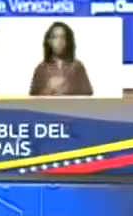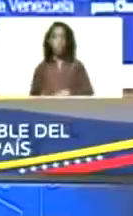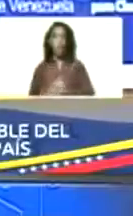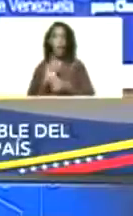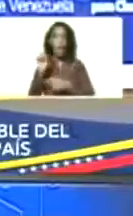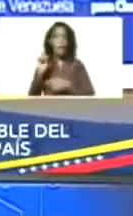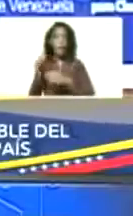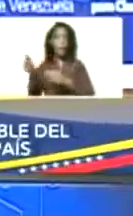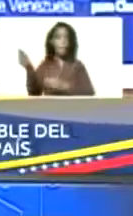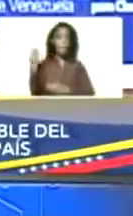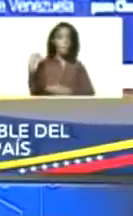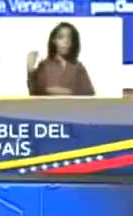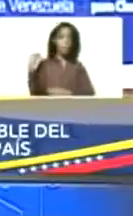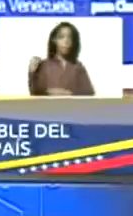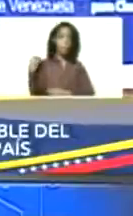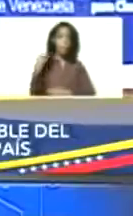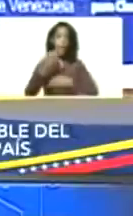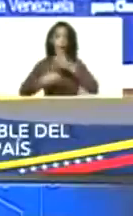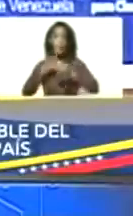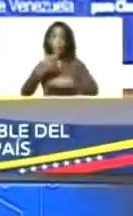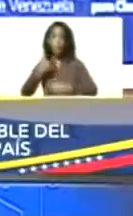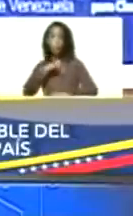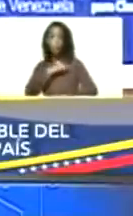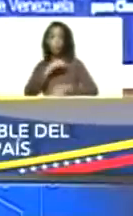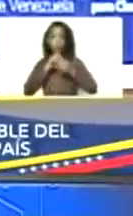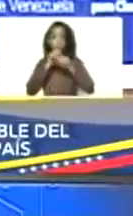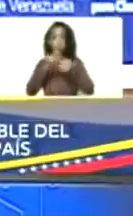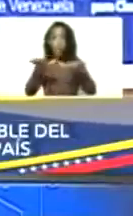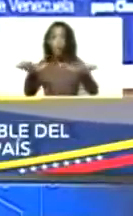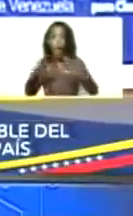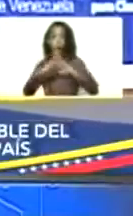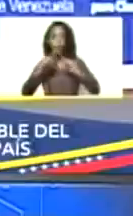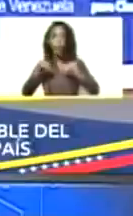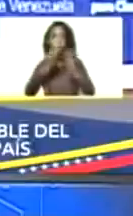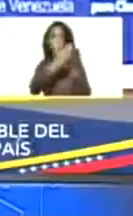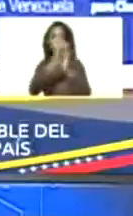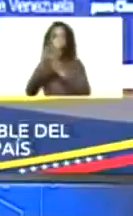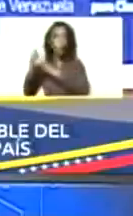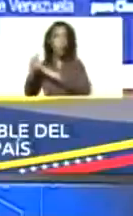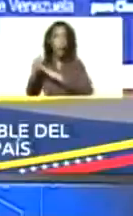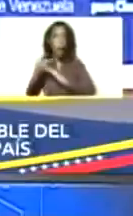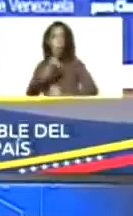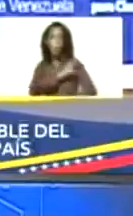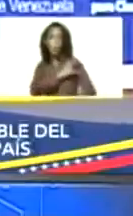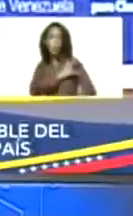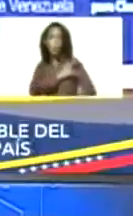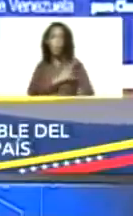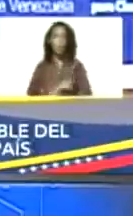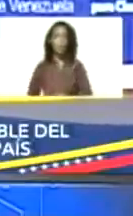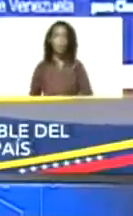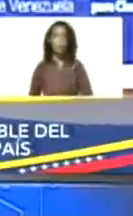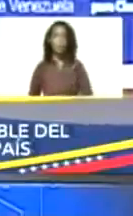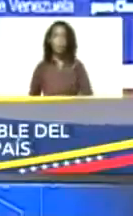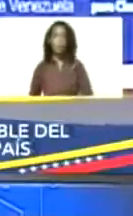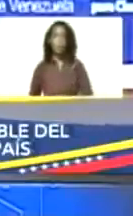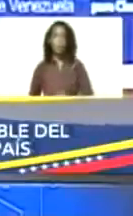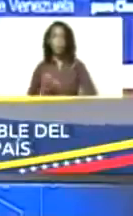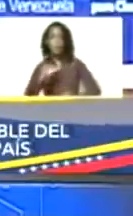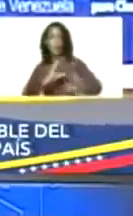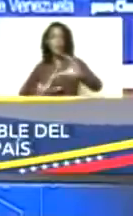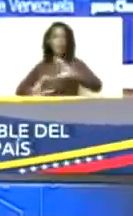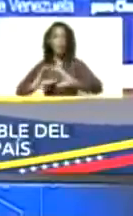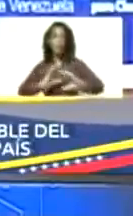llamado que hicimos a toda la comunidad universitaria,